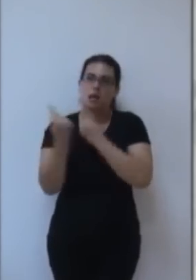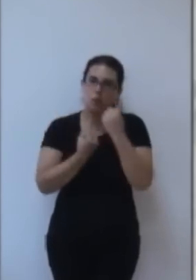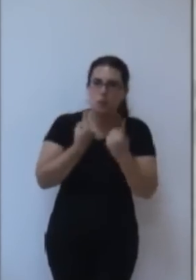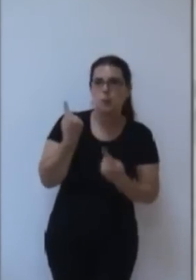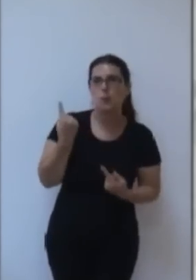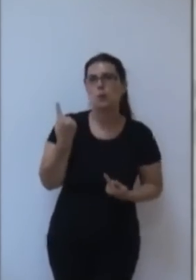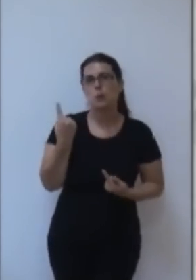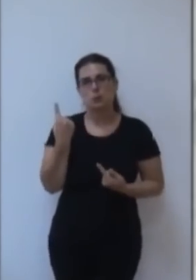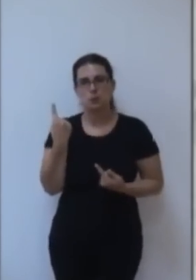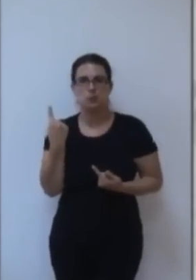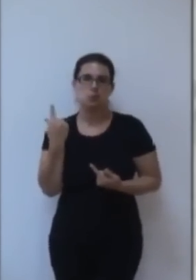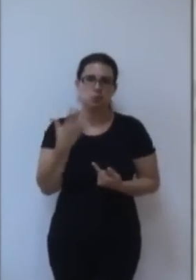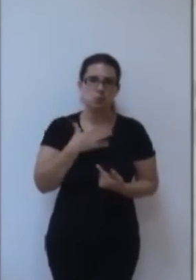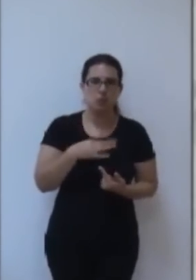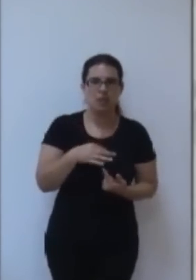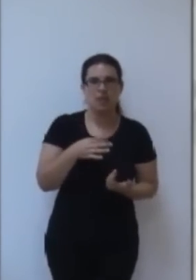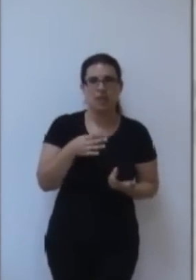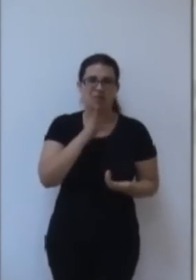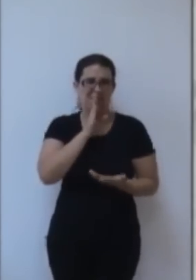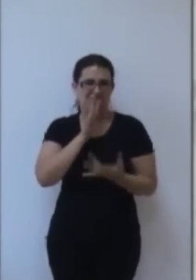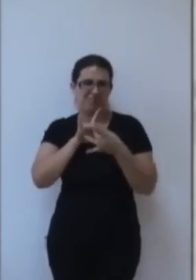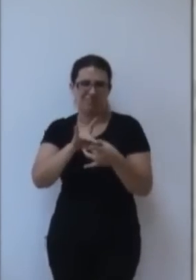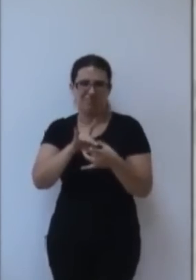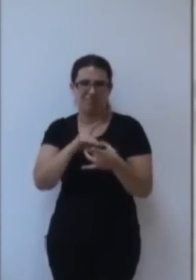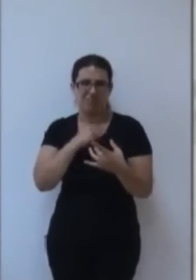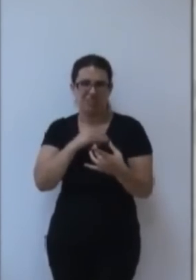puede, pues eso, lo que hablábamos antes del